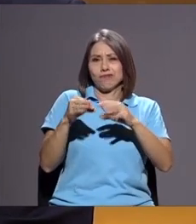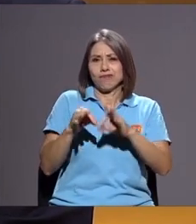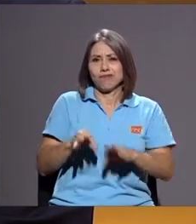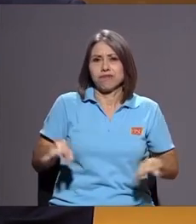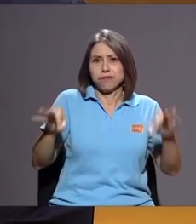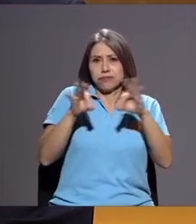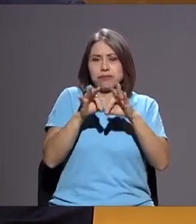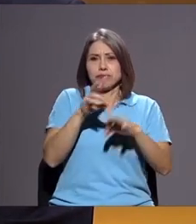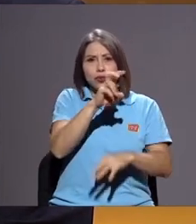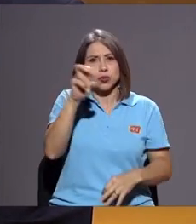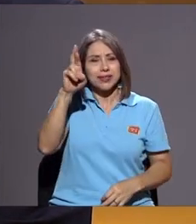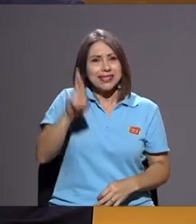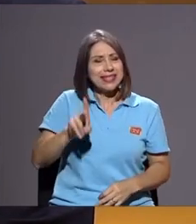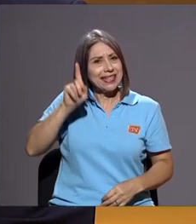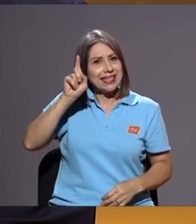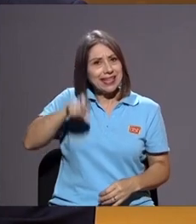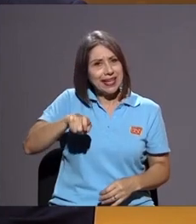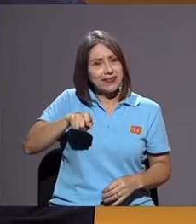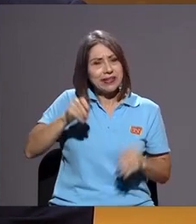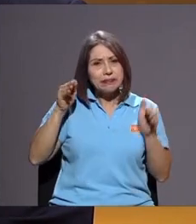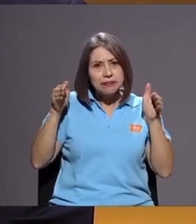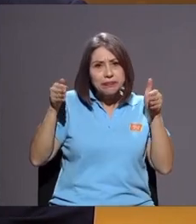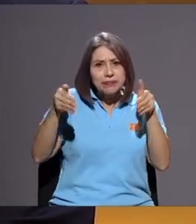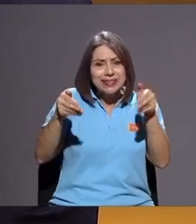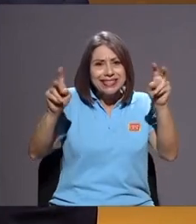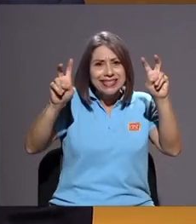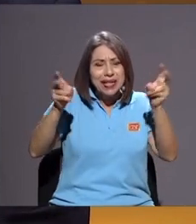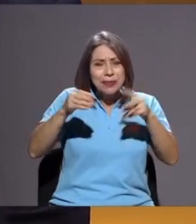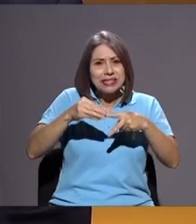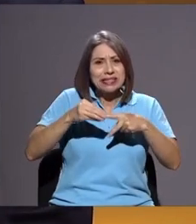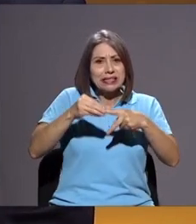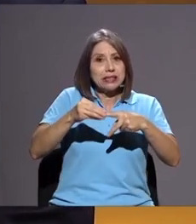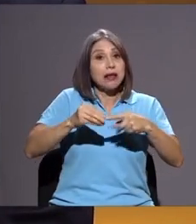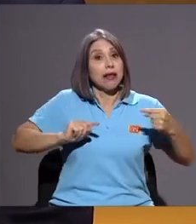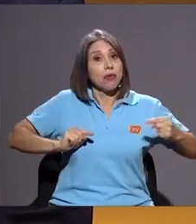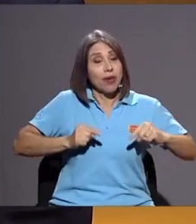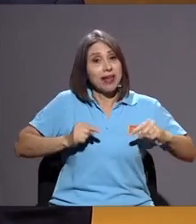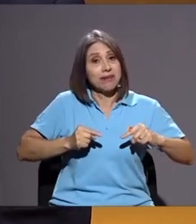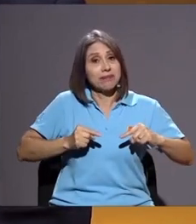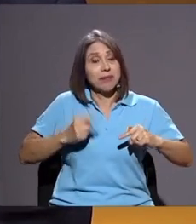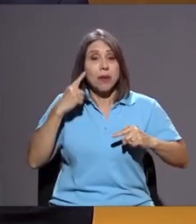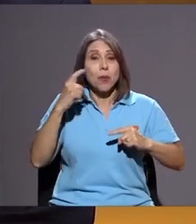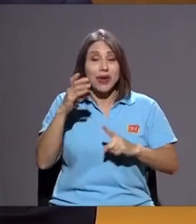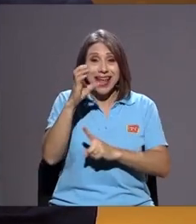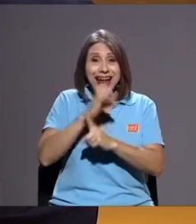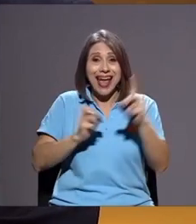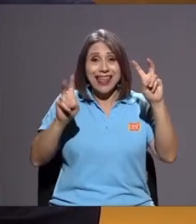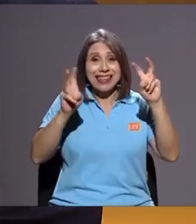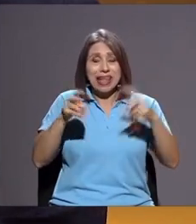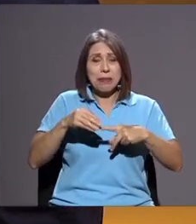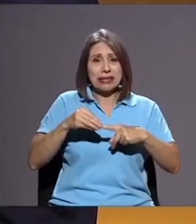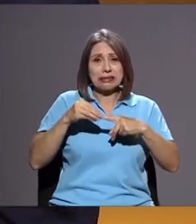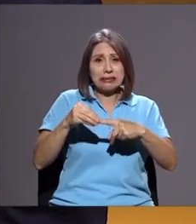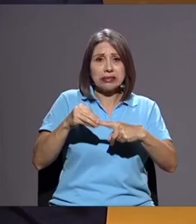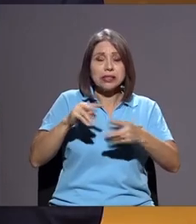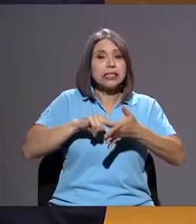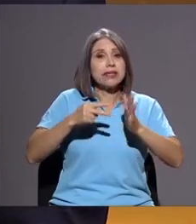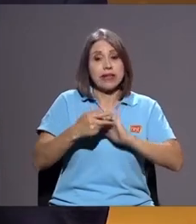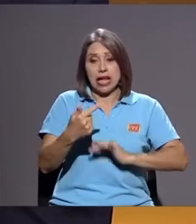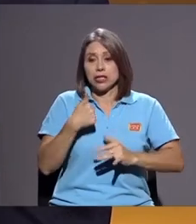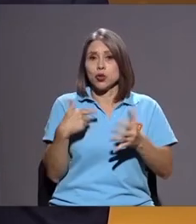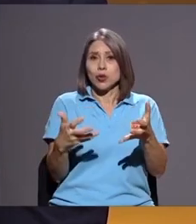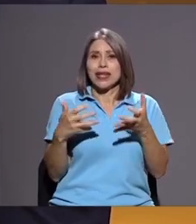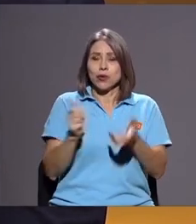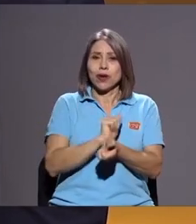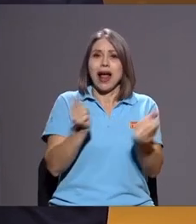rica tiene que entrarle de lleno a temas estructurales que duele porque cada tema estructural implica que yo quiero cambiar la